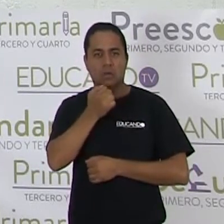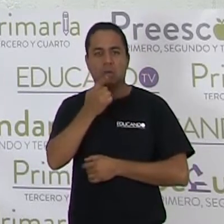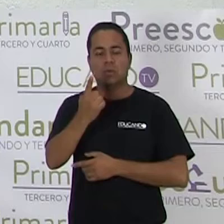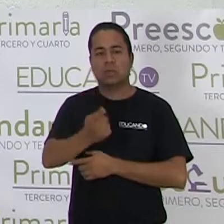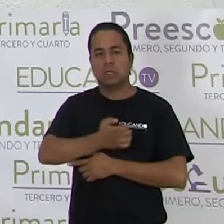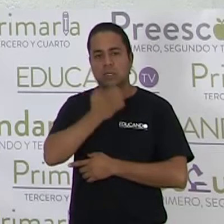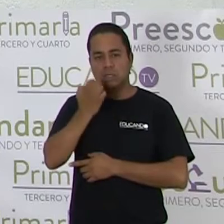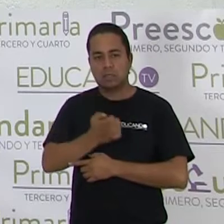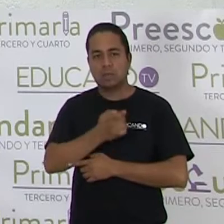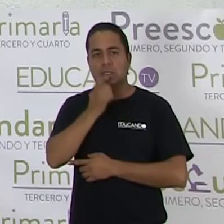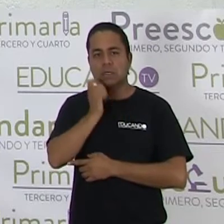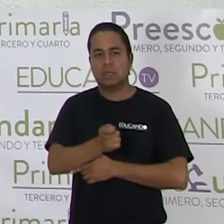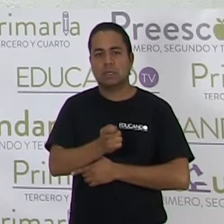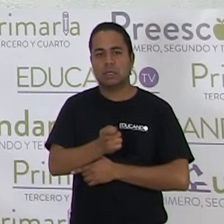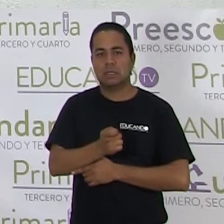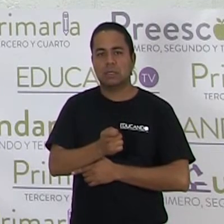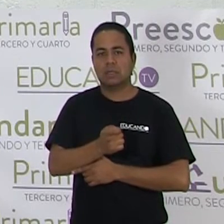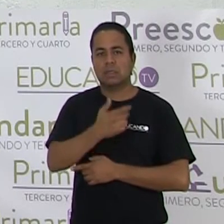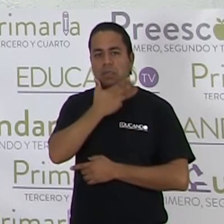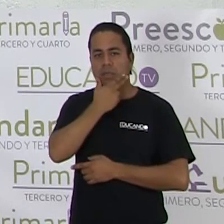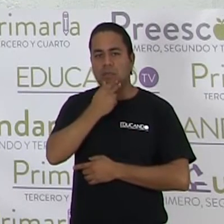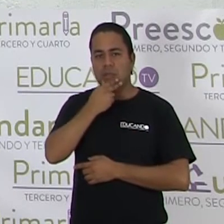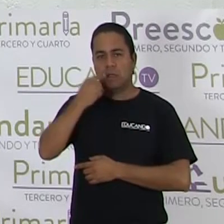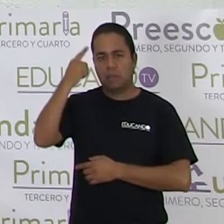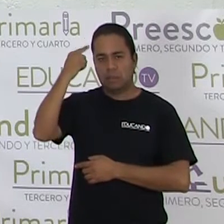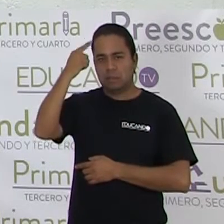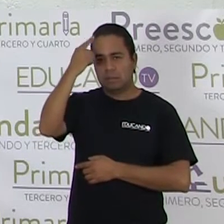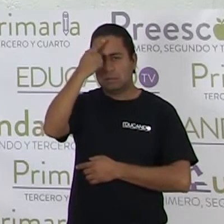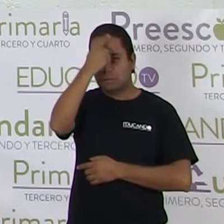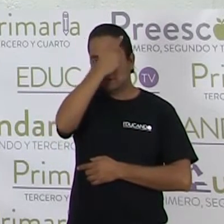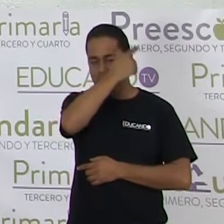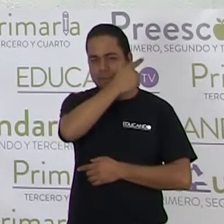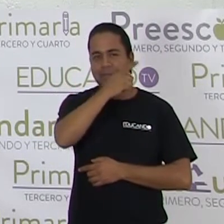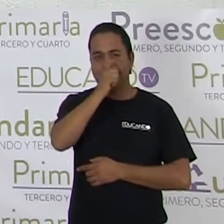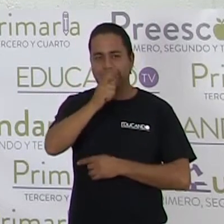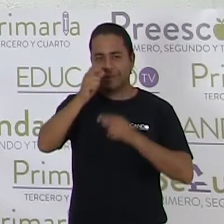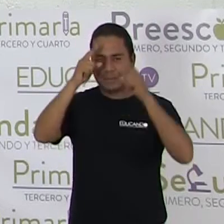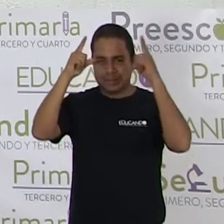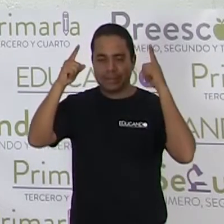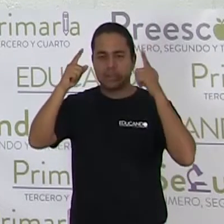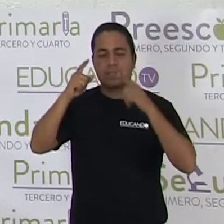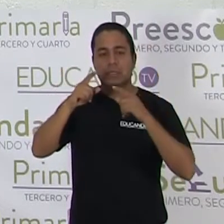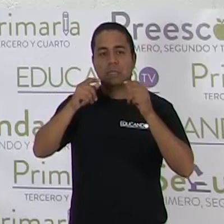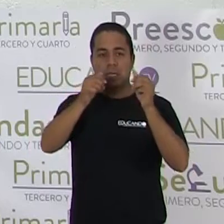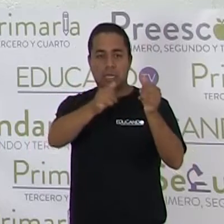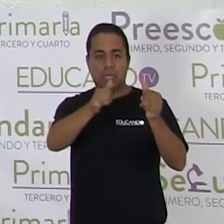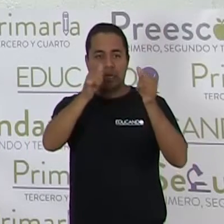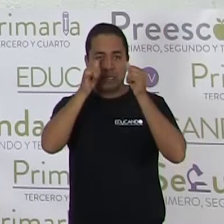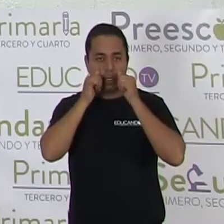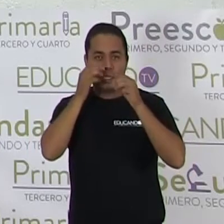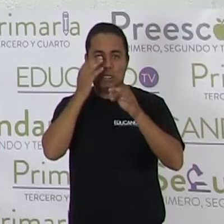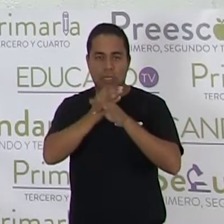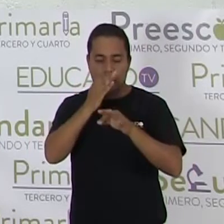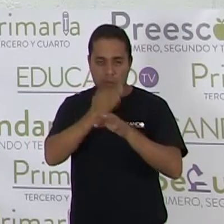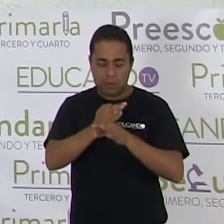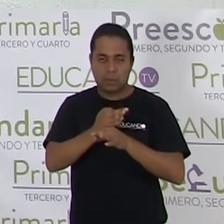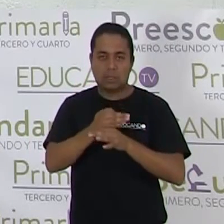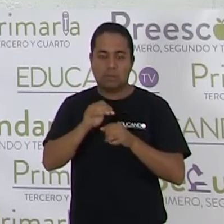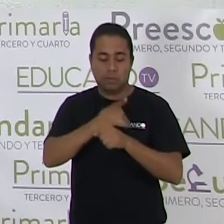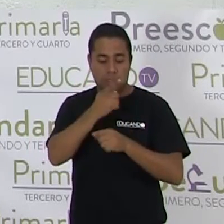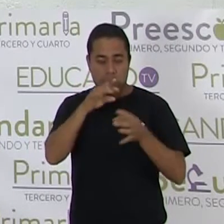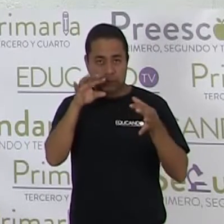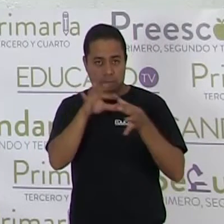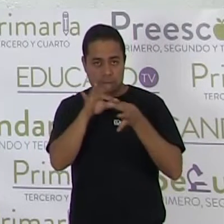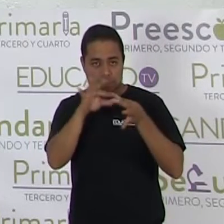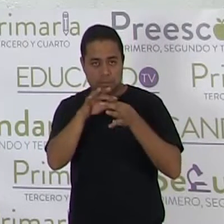que es y lo que fue Frankenstein. Mucha atención en esta parte, niños y niñas, porque de esta descripción